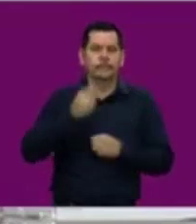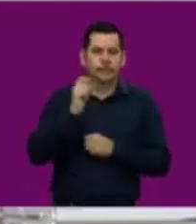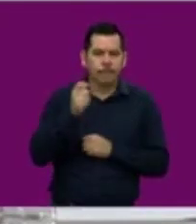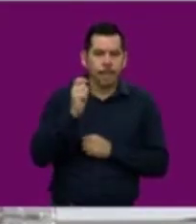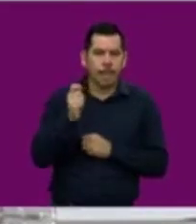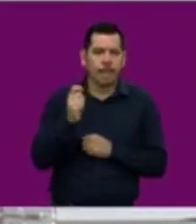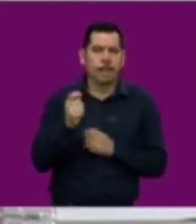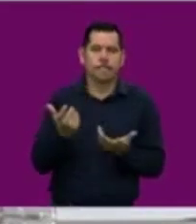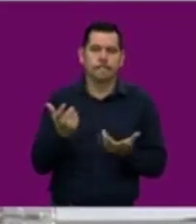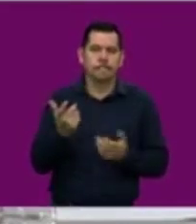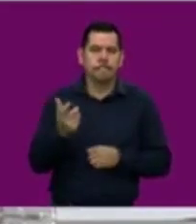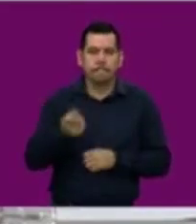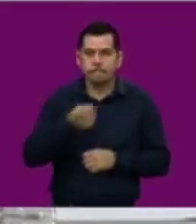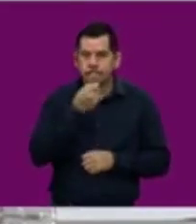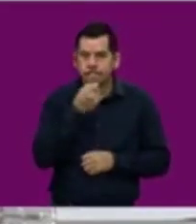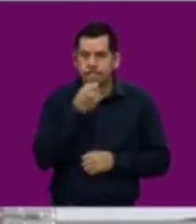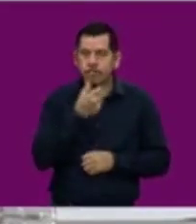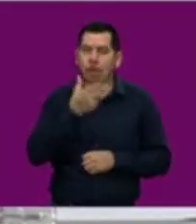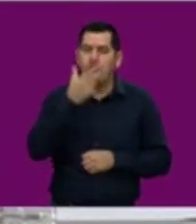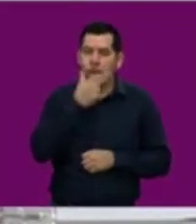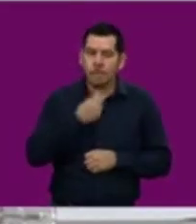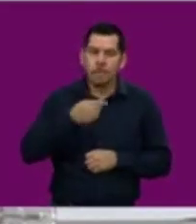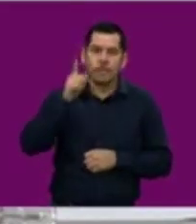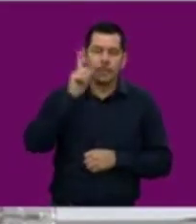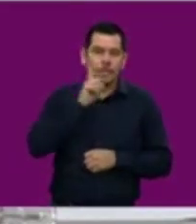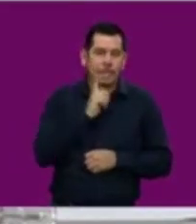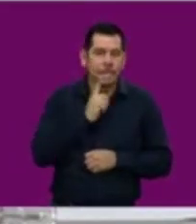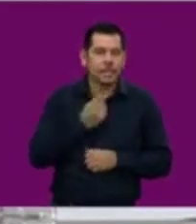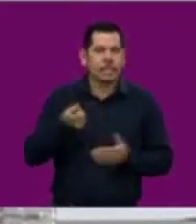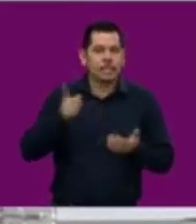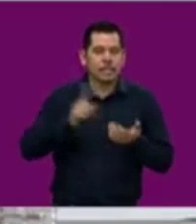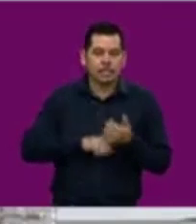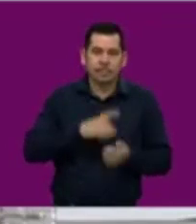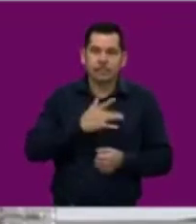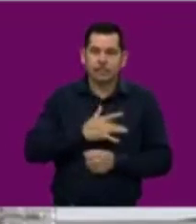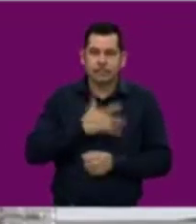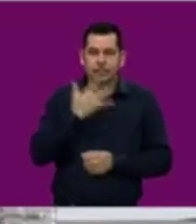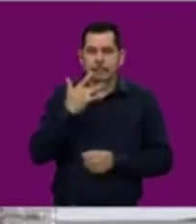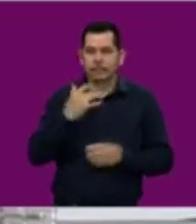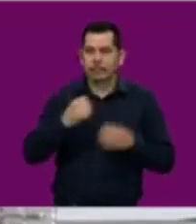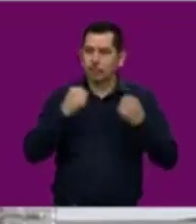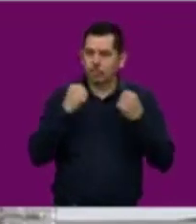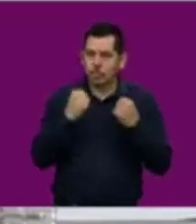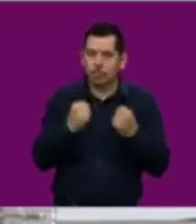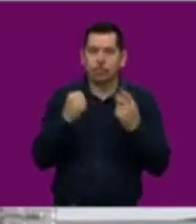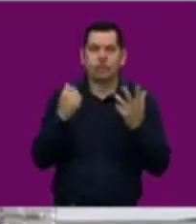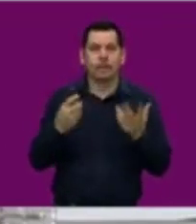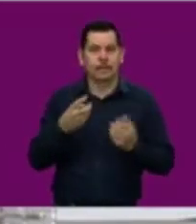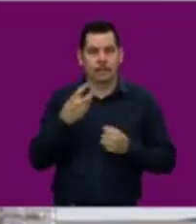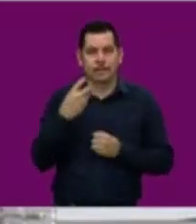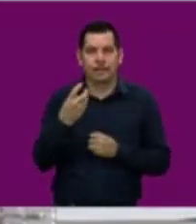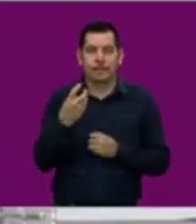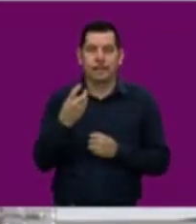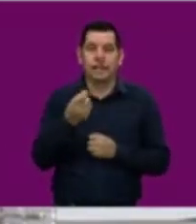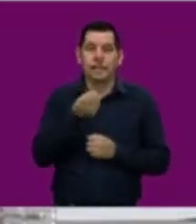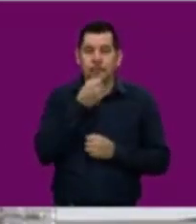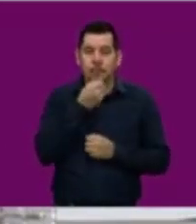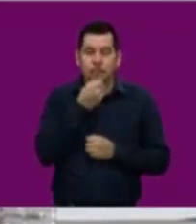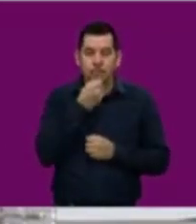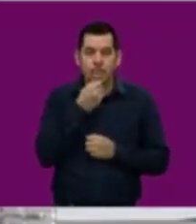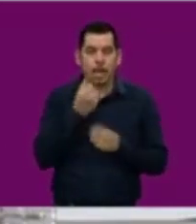parte emocional de la niña niño la seguridad hay niñas que y niños que ya van a egresar